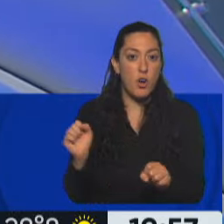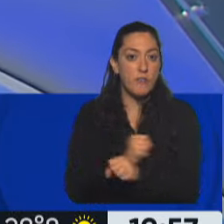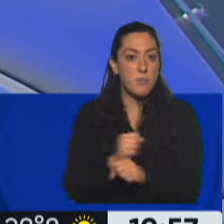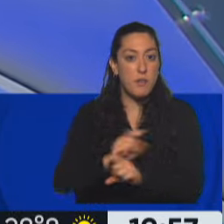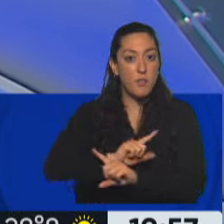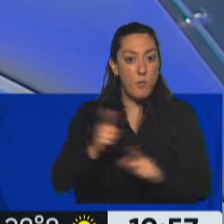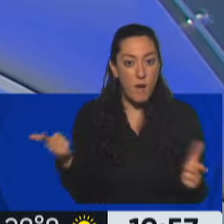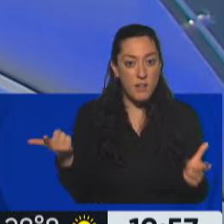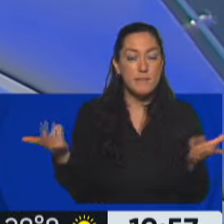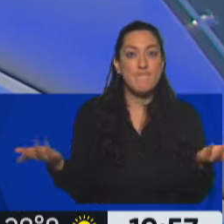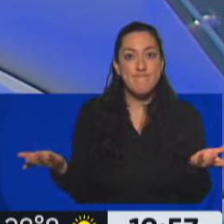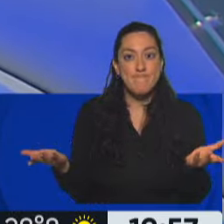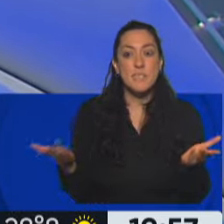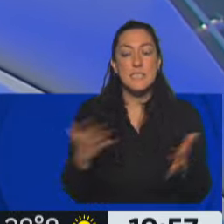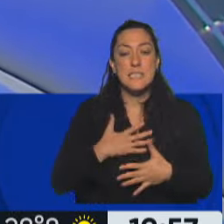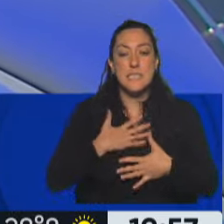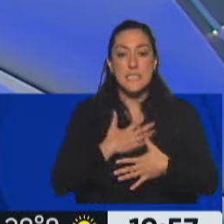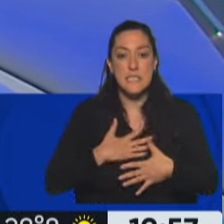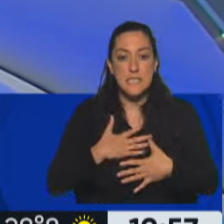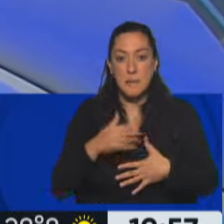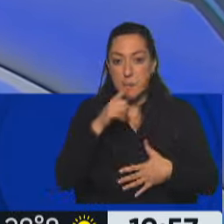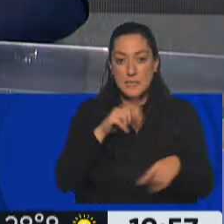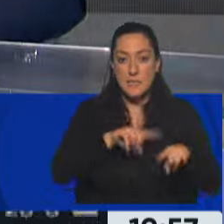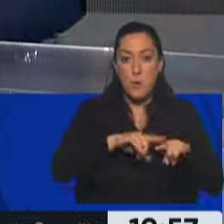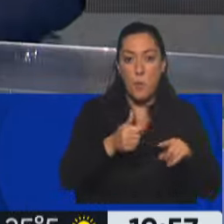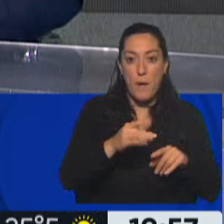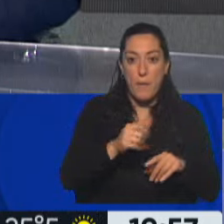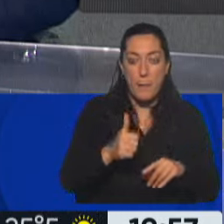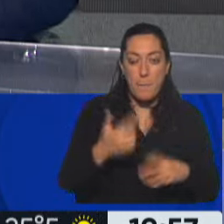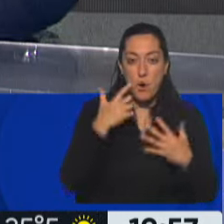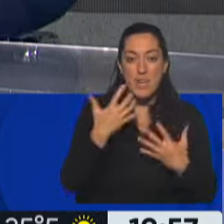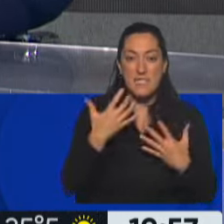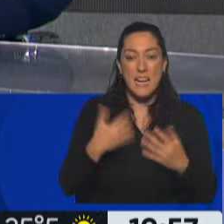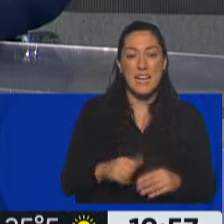condena. Lo que pasa es que da la sensación que lo que le molesta a Wanda también es que caigan